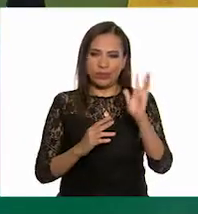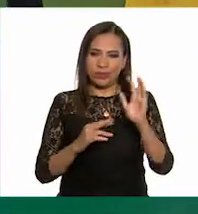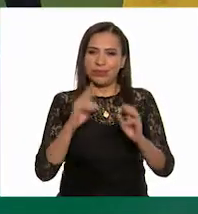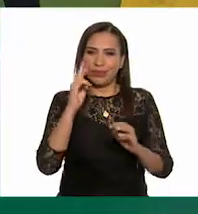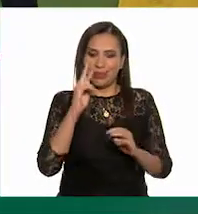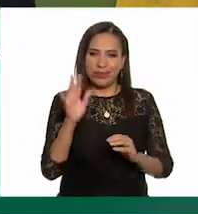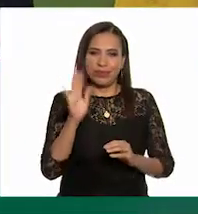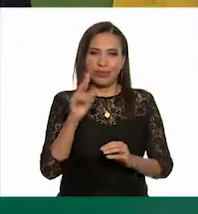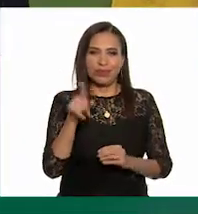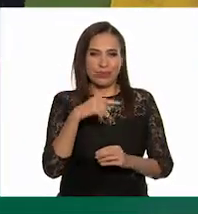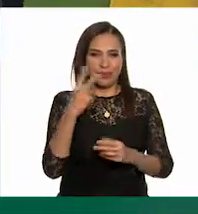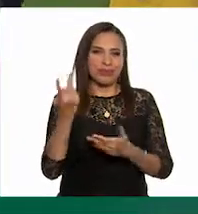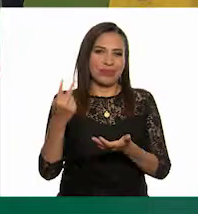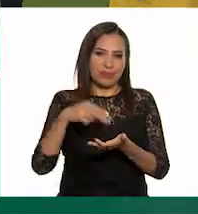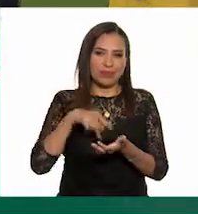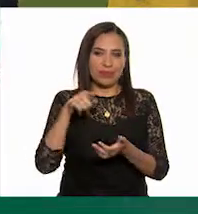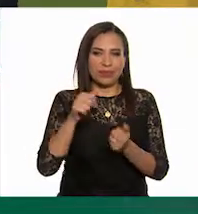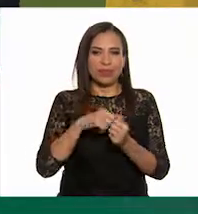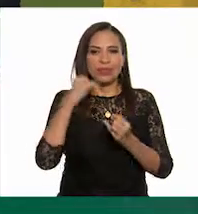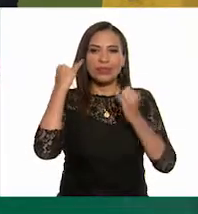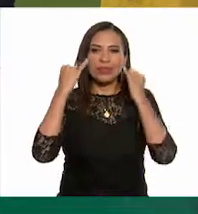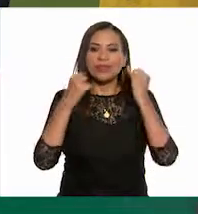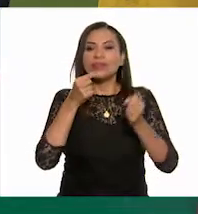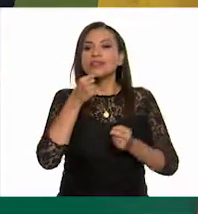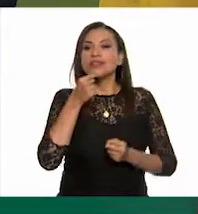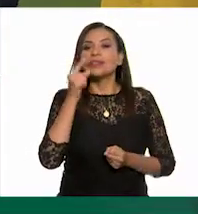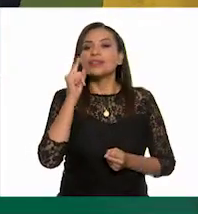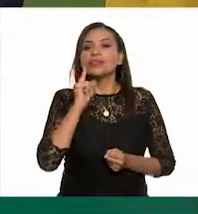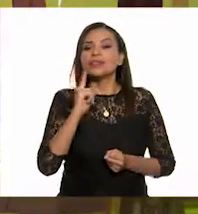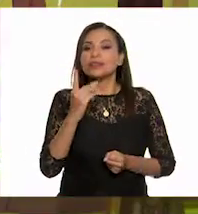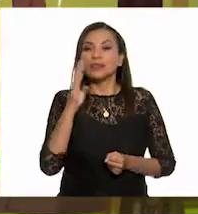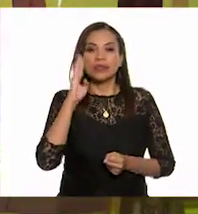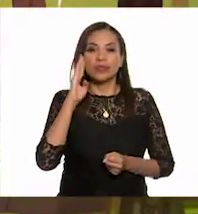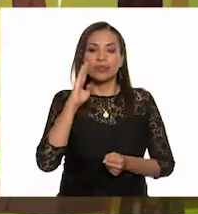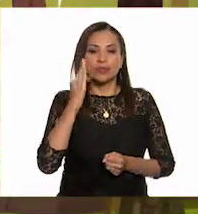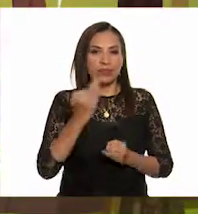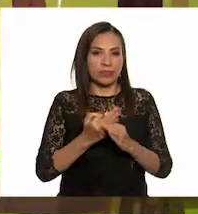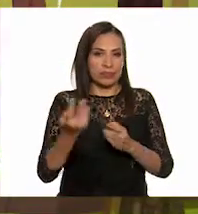Héctorovich. Ahí vamos a estar contigo. En nuestra imaginación, niñas y niños. ¡Qué bárbara! Ya